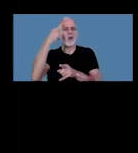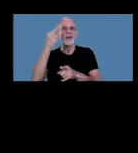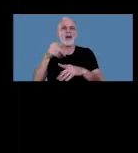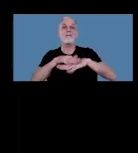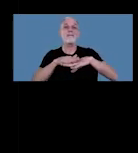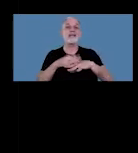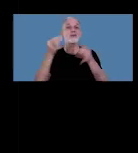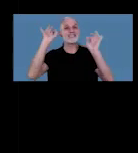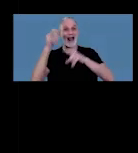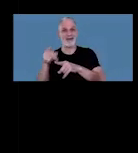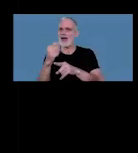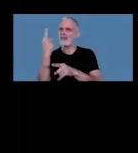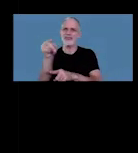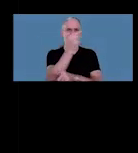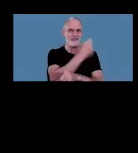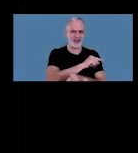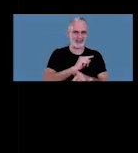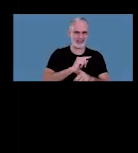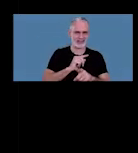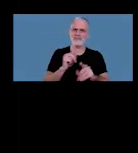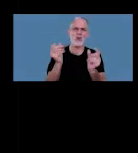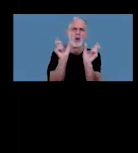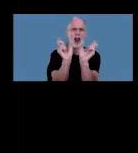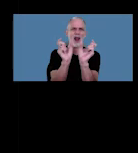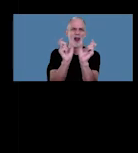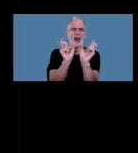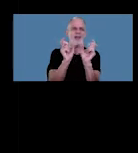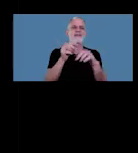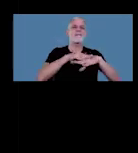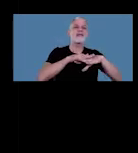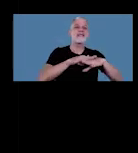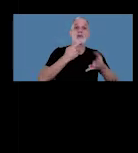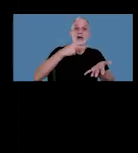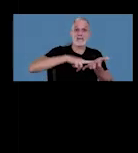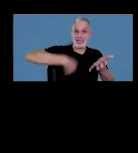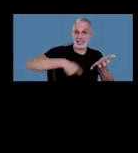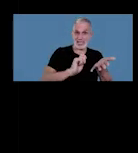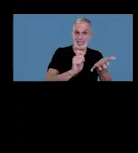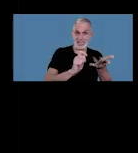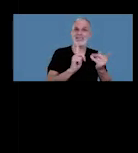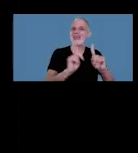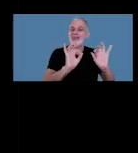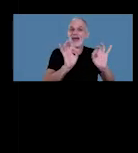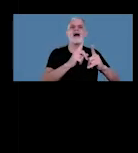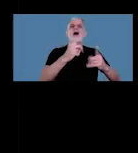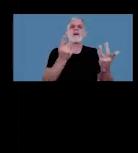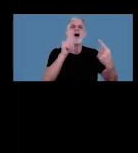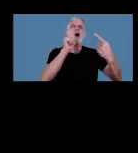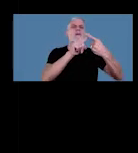exento. ¿Cuál es la diferencia entre uno y otro? Mínimo no imponible saca fuera del objeto del